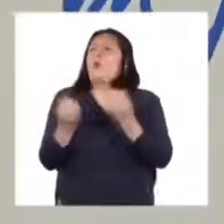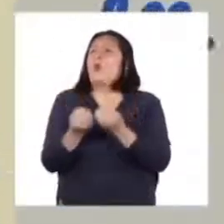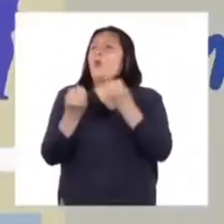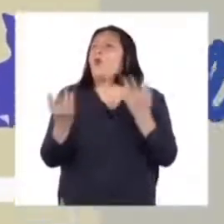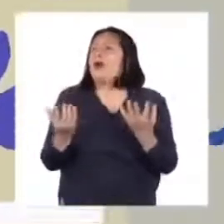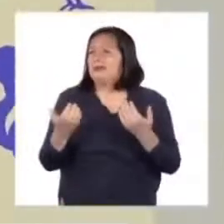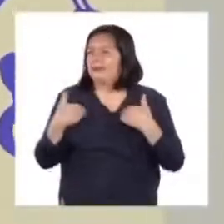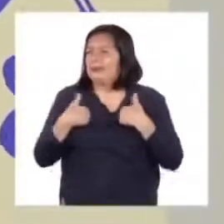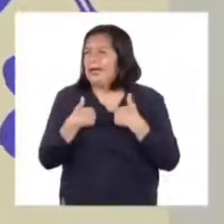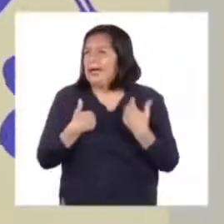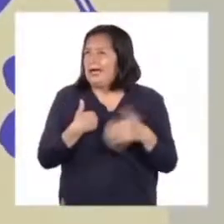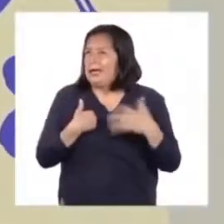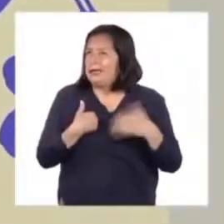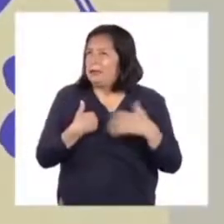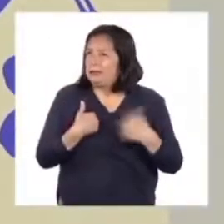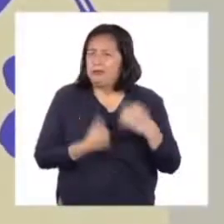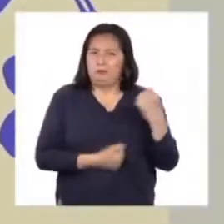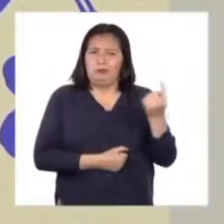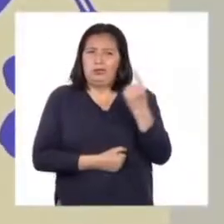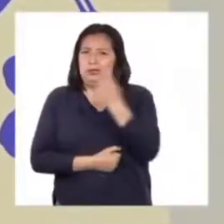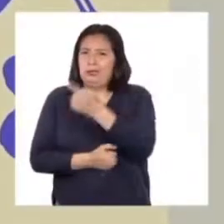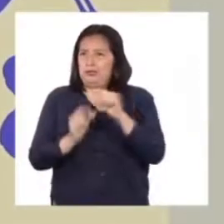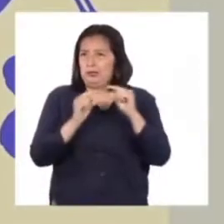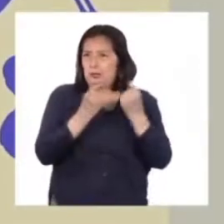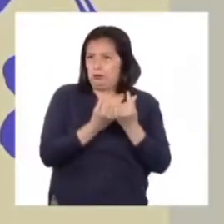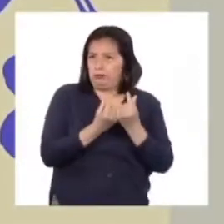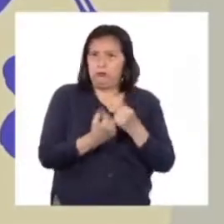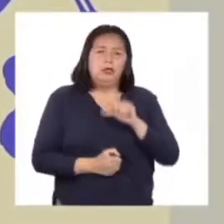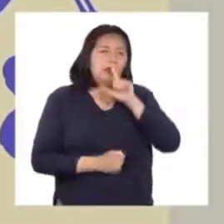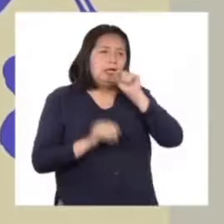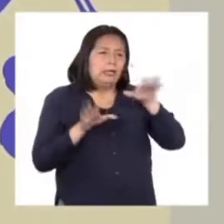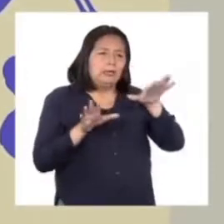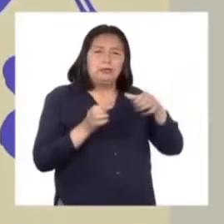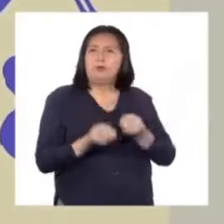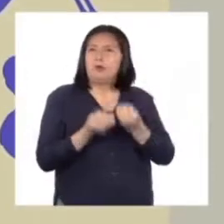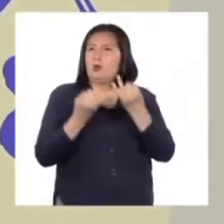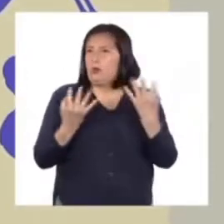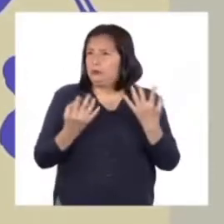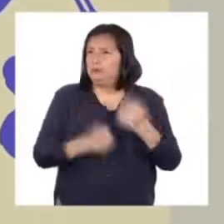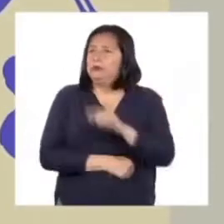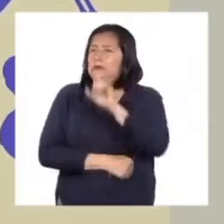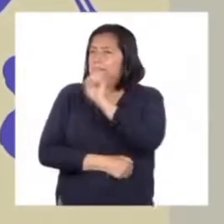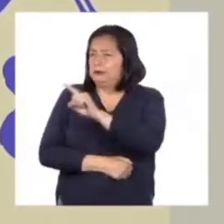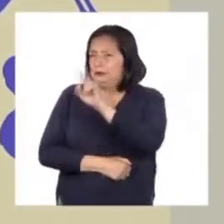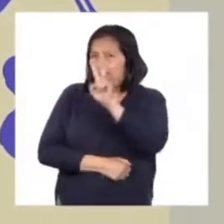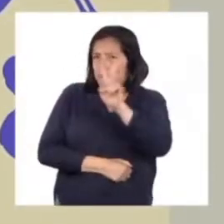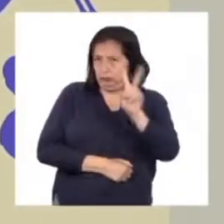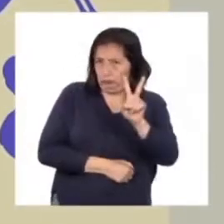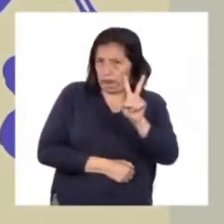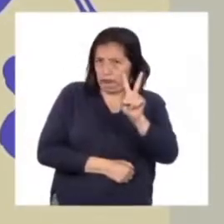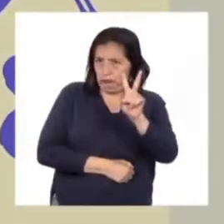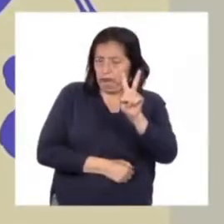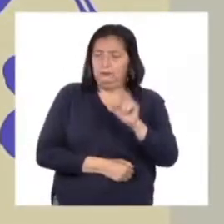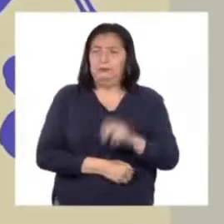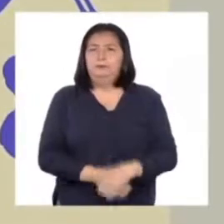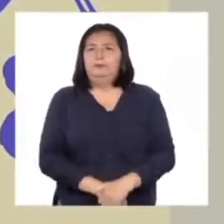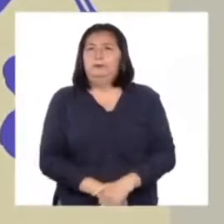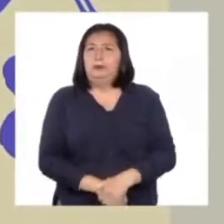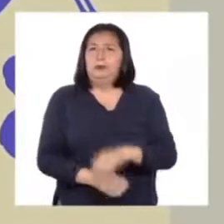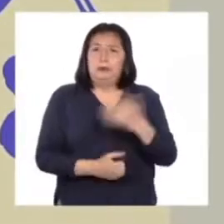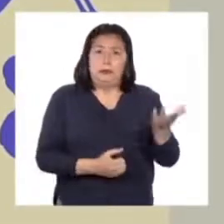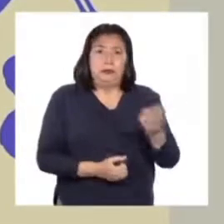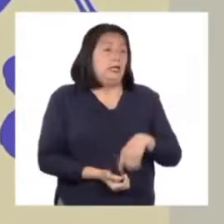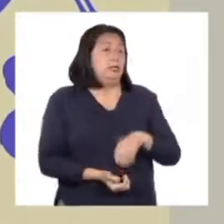especies afectadas por clasificación. En las aves, tenemos 122 especies. En